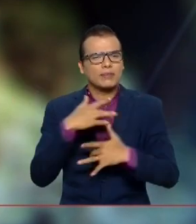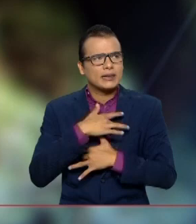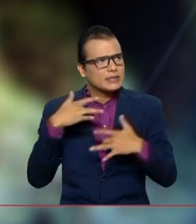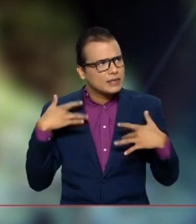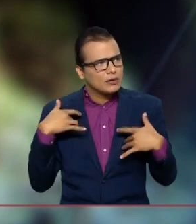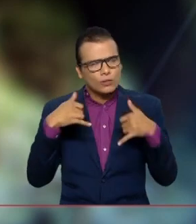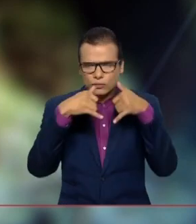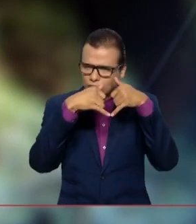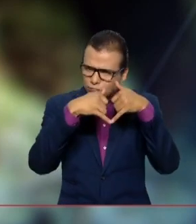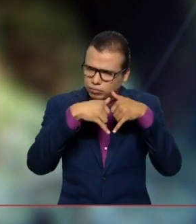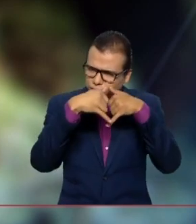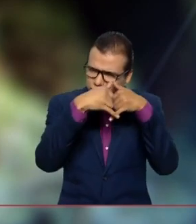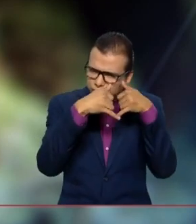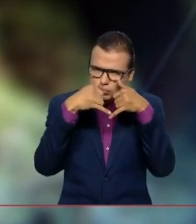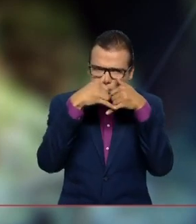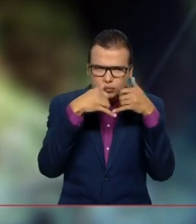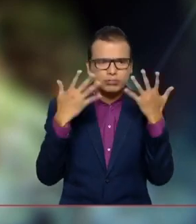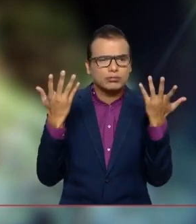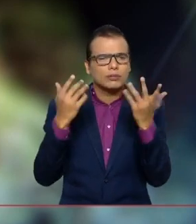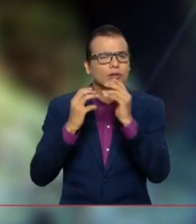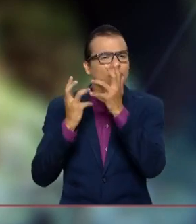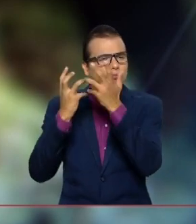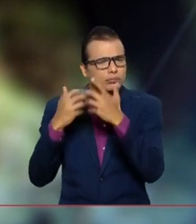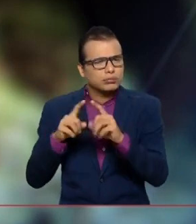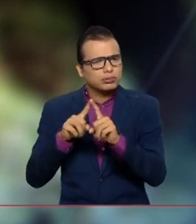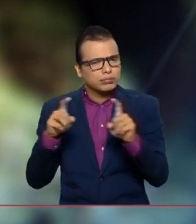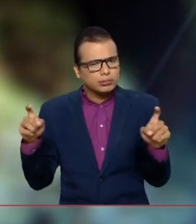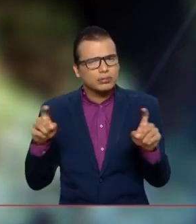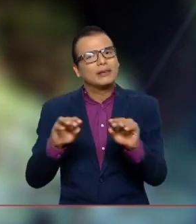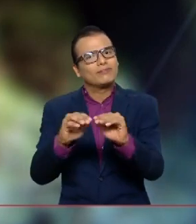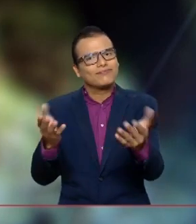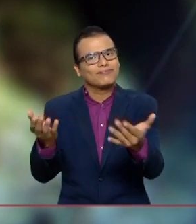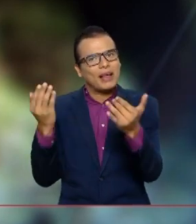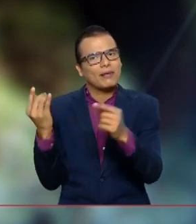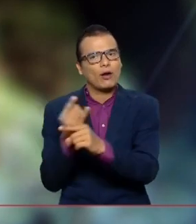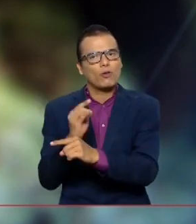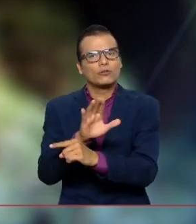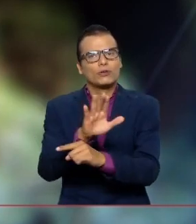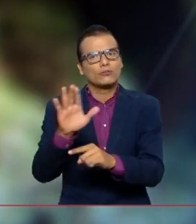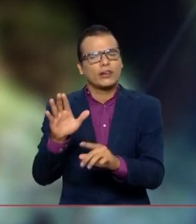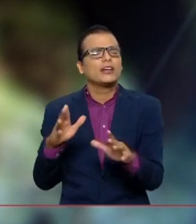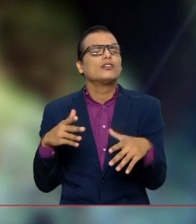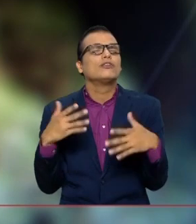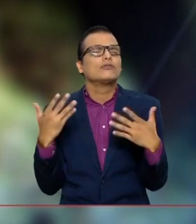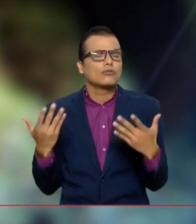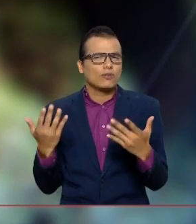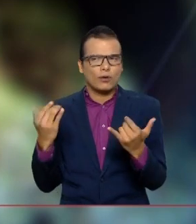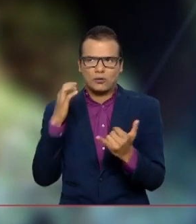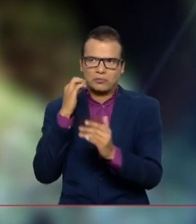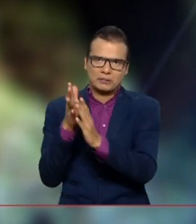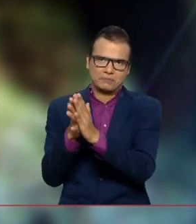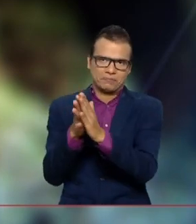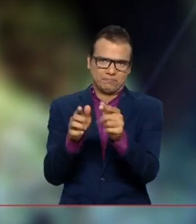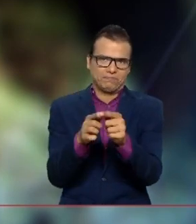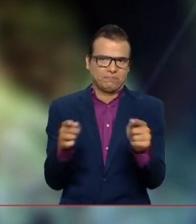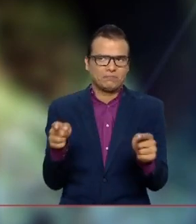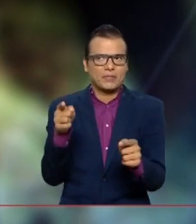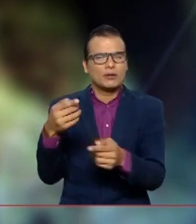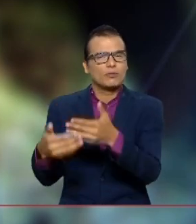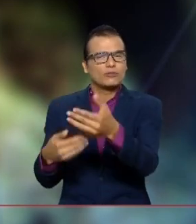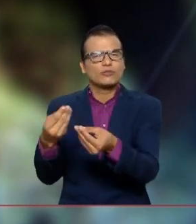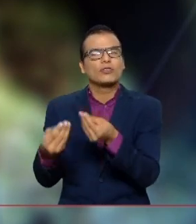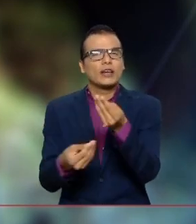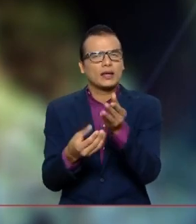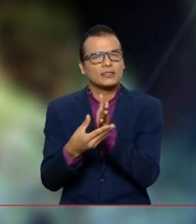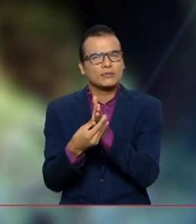científico en el centro Valle del Pacífico se encuentra Jefferson Bolívar Jefferson cuéntenos Cuál es la dinámica de la jornada Y cuántas